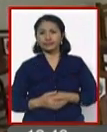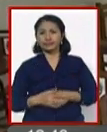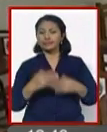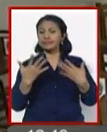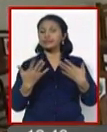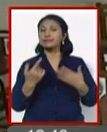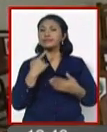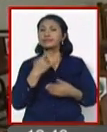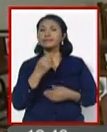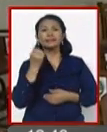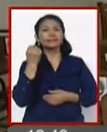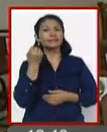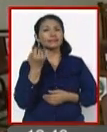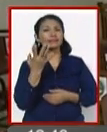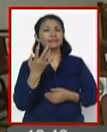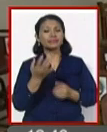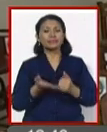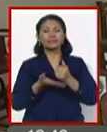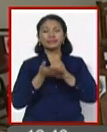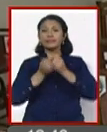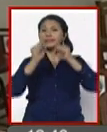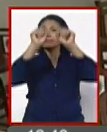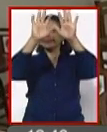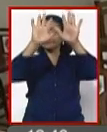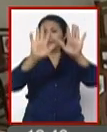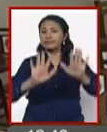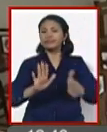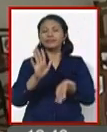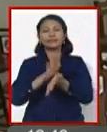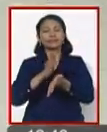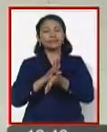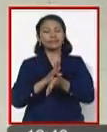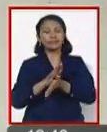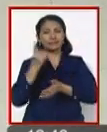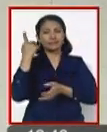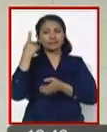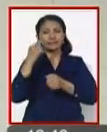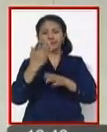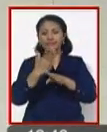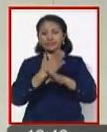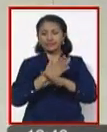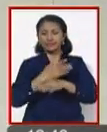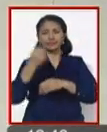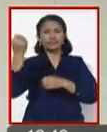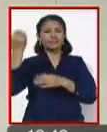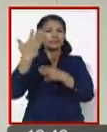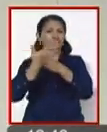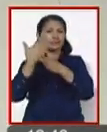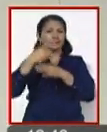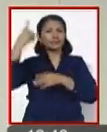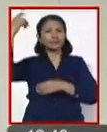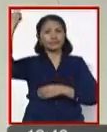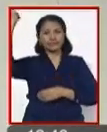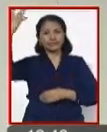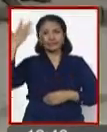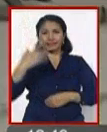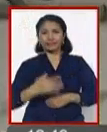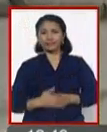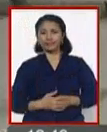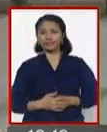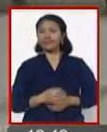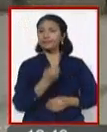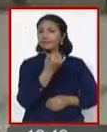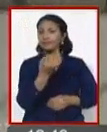Hemos tenido que improvisar cortinas, básicamente con papel, para poder, poder avanzar sin que el sol nos esté perjudicando ni